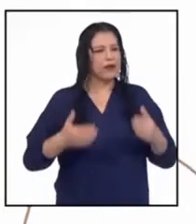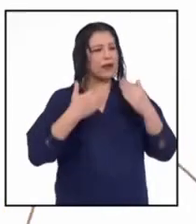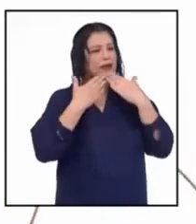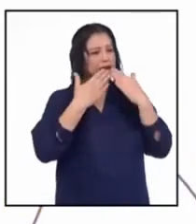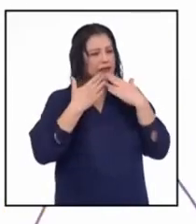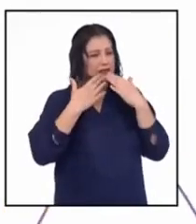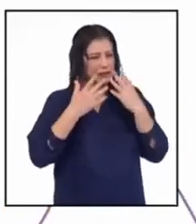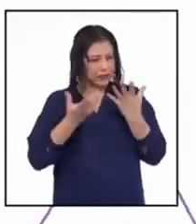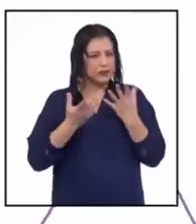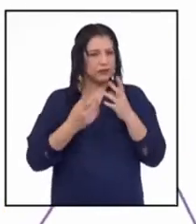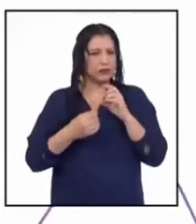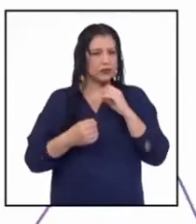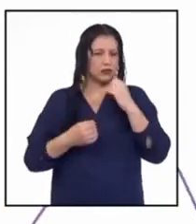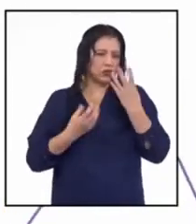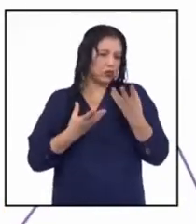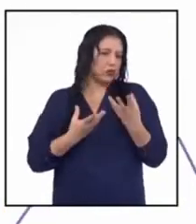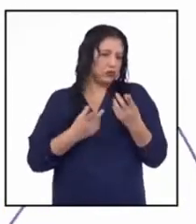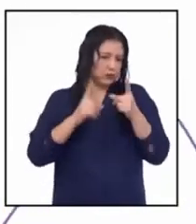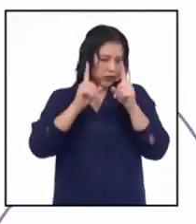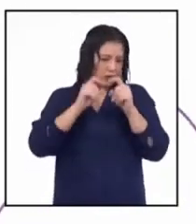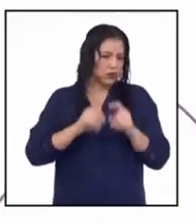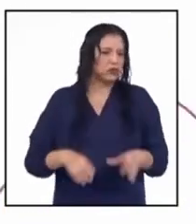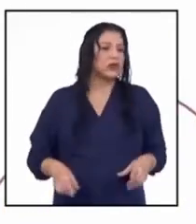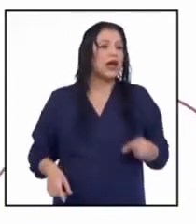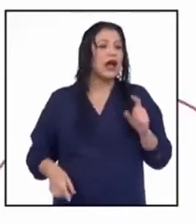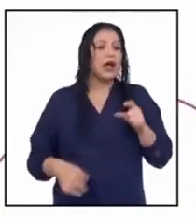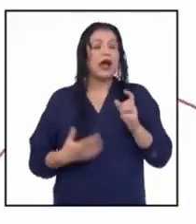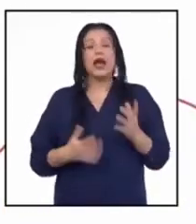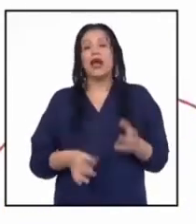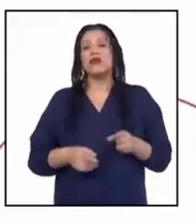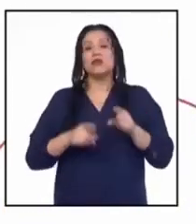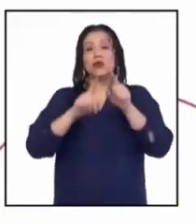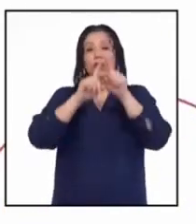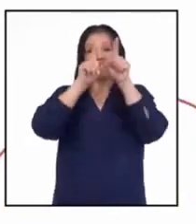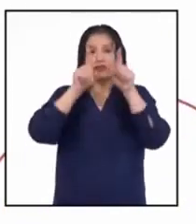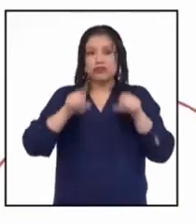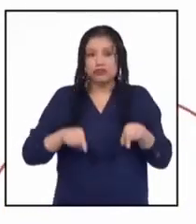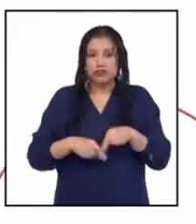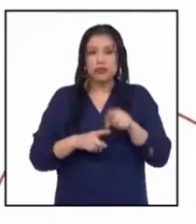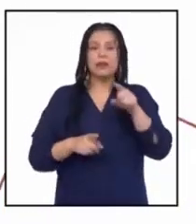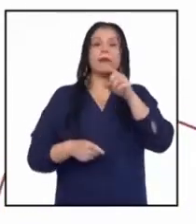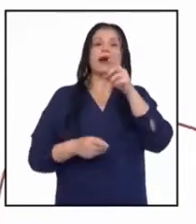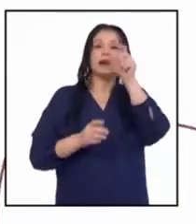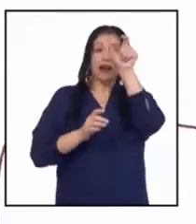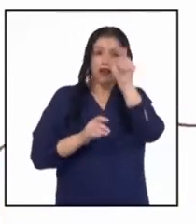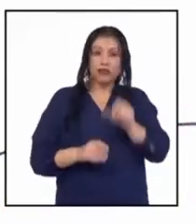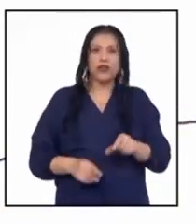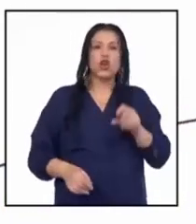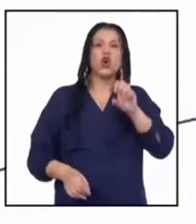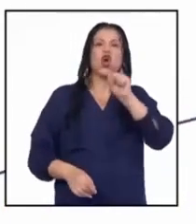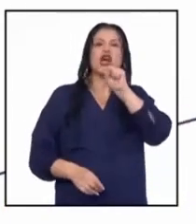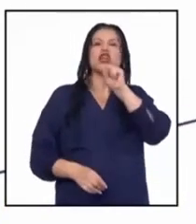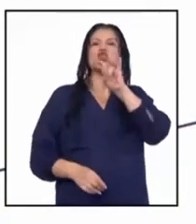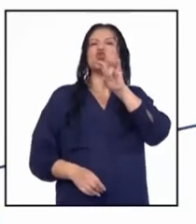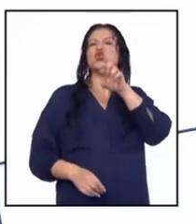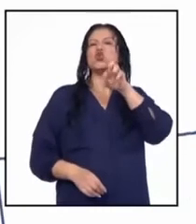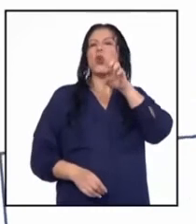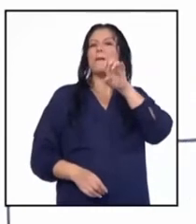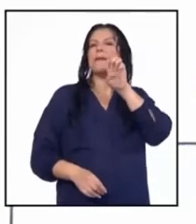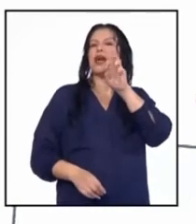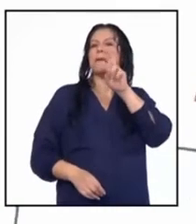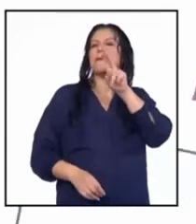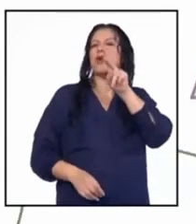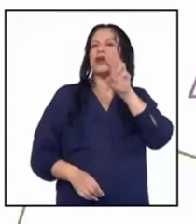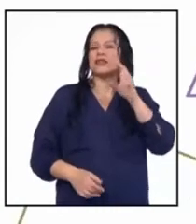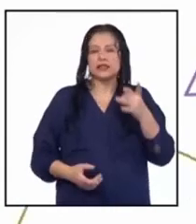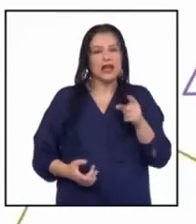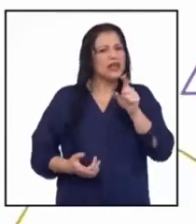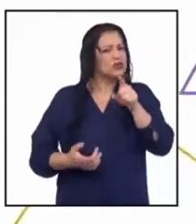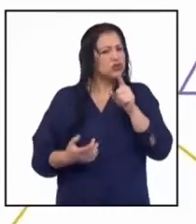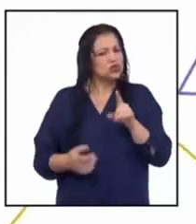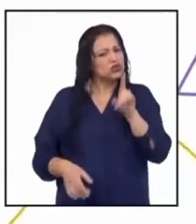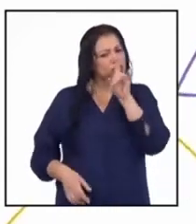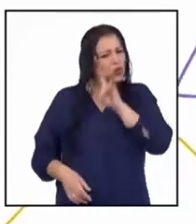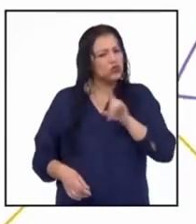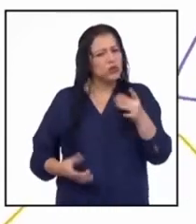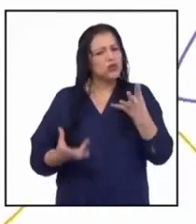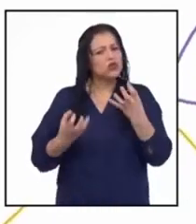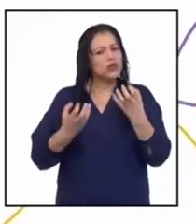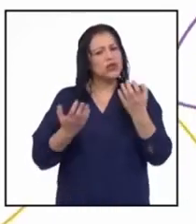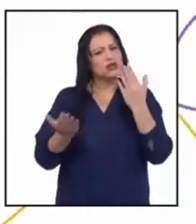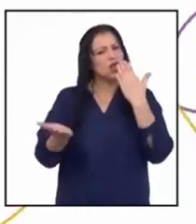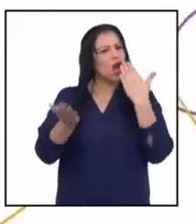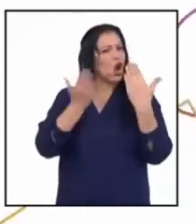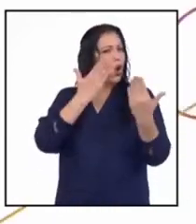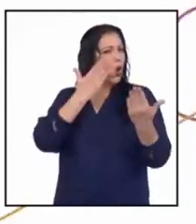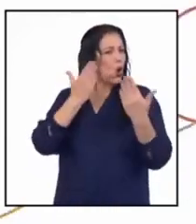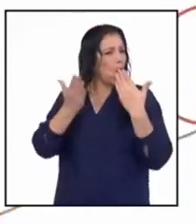el aporte. Se trata de un gráfico de barras superpuestas. Este tipo de gráfico se usa cuando se busca comparar